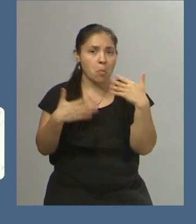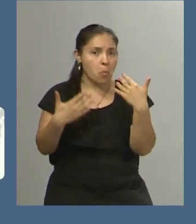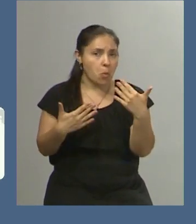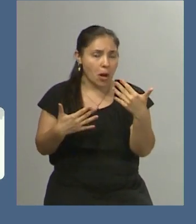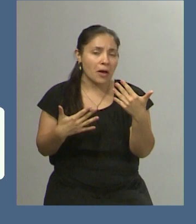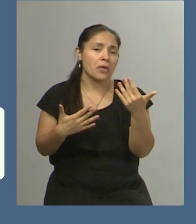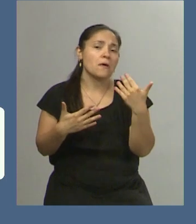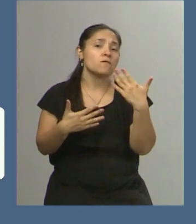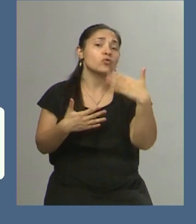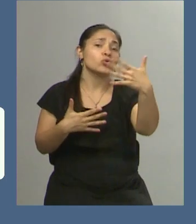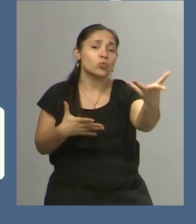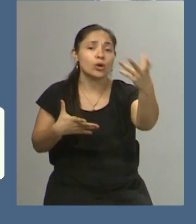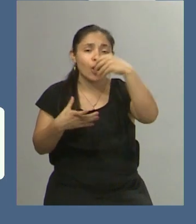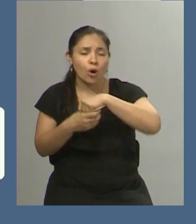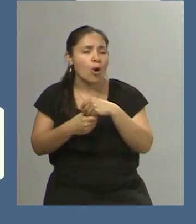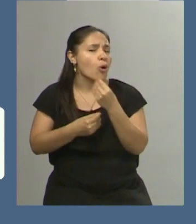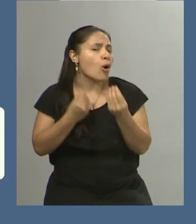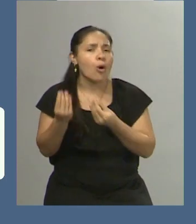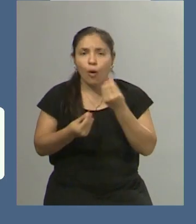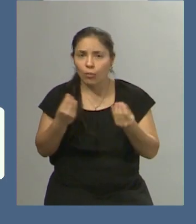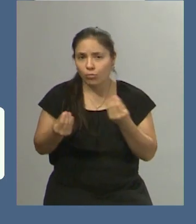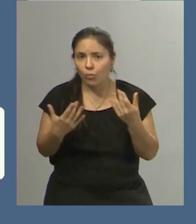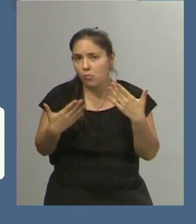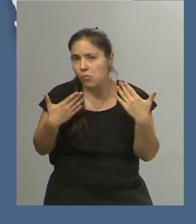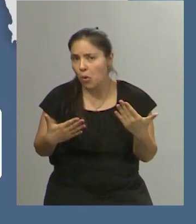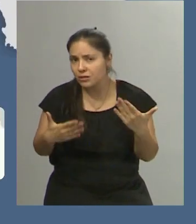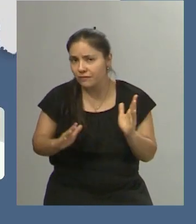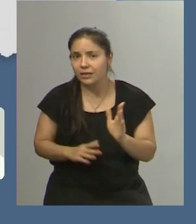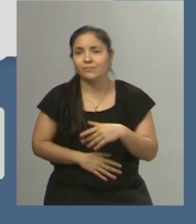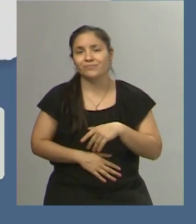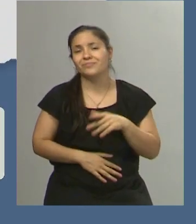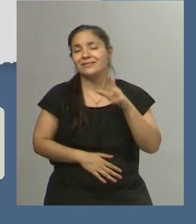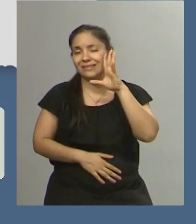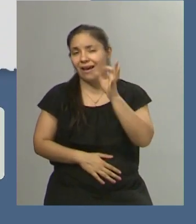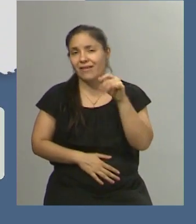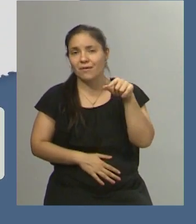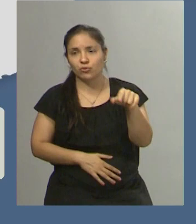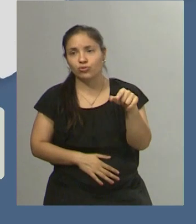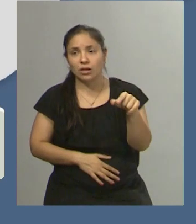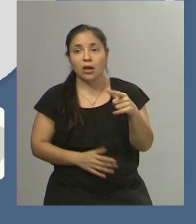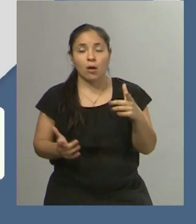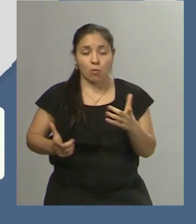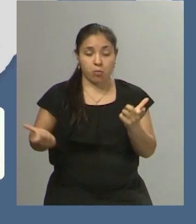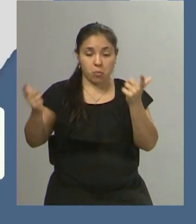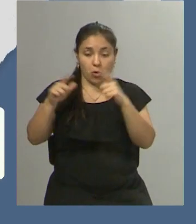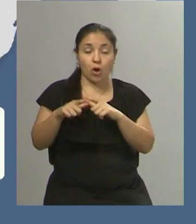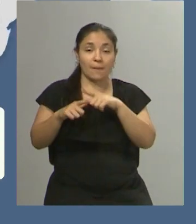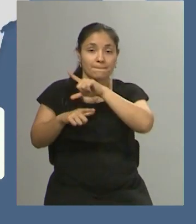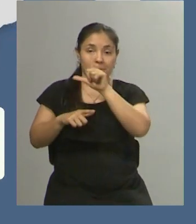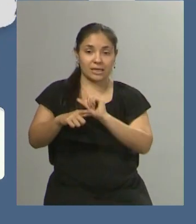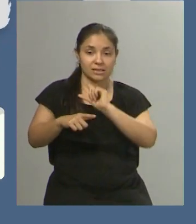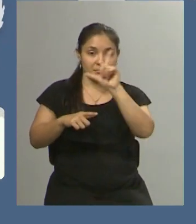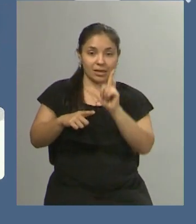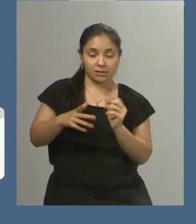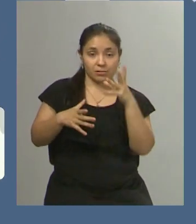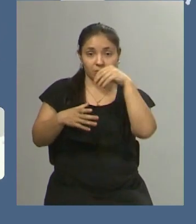dar? ¿Cómo sería esa posibilidad, teniendo en cuenta que, bueno, siempre se habló del bloque con los países que lo integran,